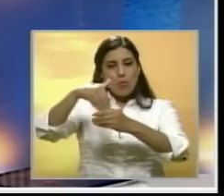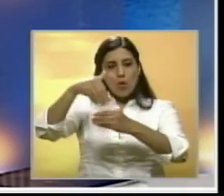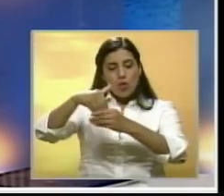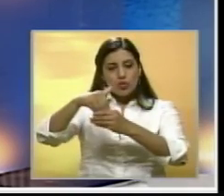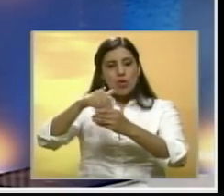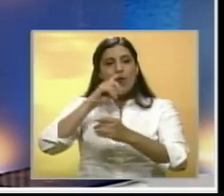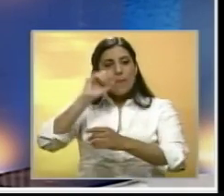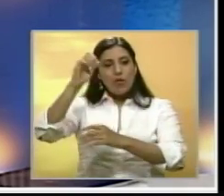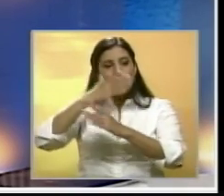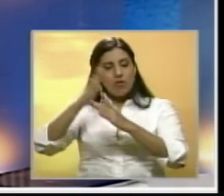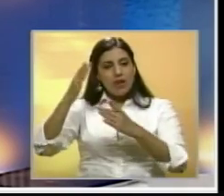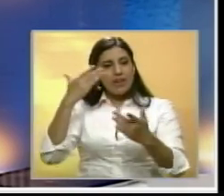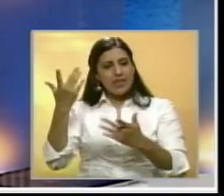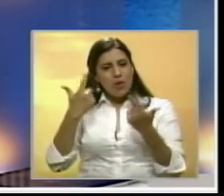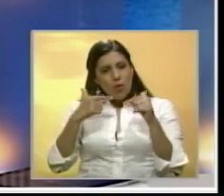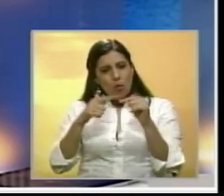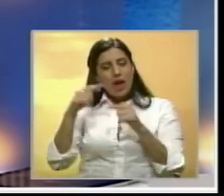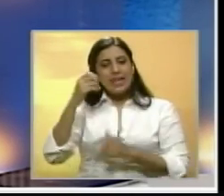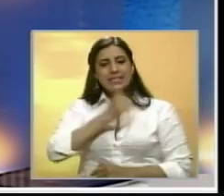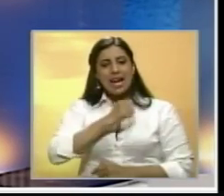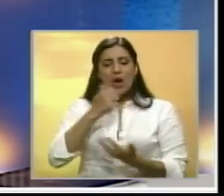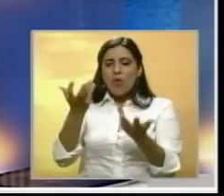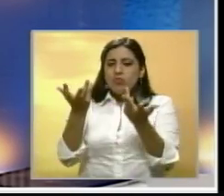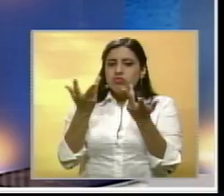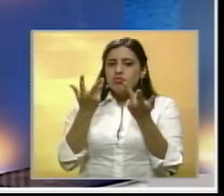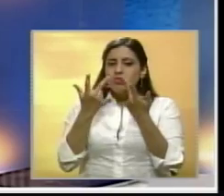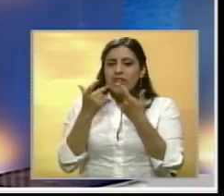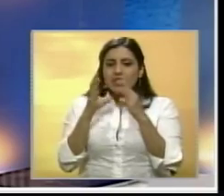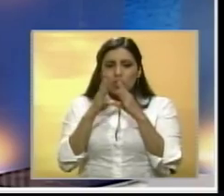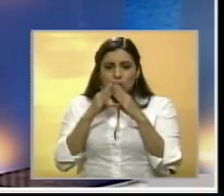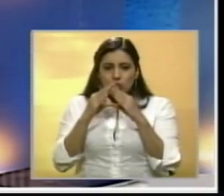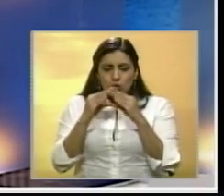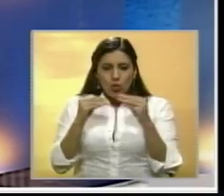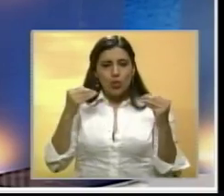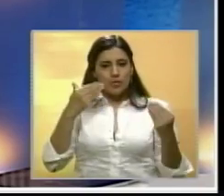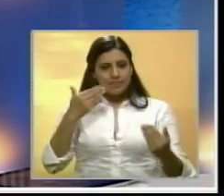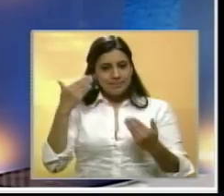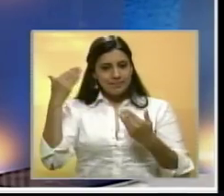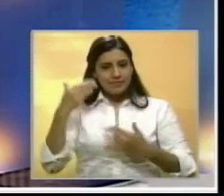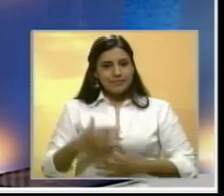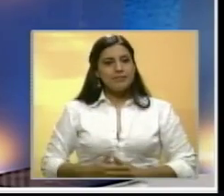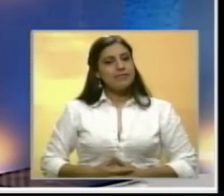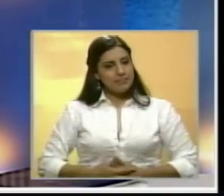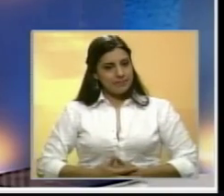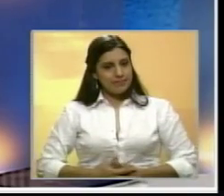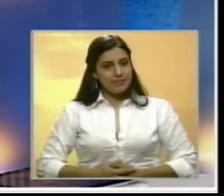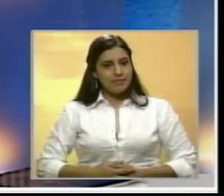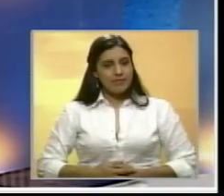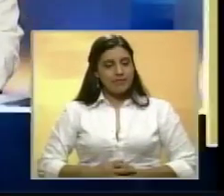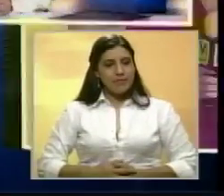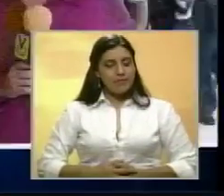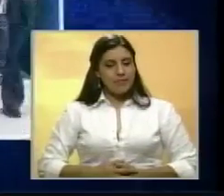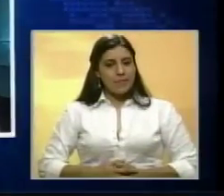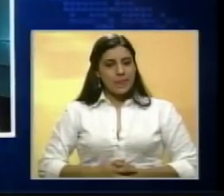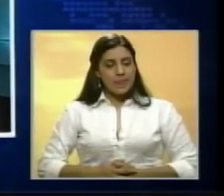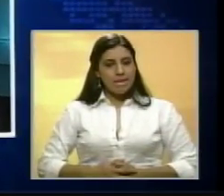revocatorio. Desde el Colegio Don Bosco se encuentra nuestra compañera Carla Salcedo Flores y nos trae todos los detalles. Adelante, Carla. Así